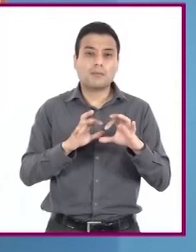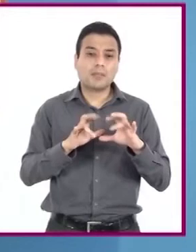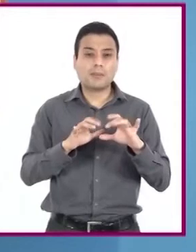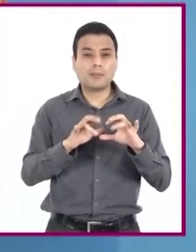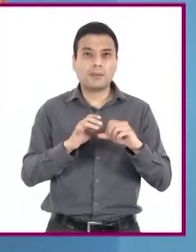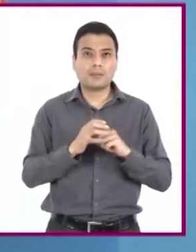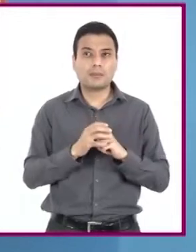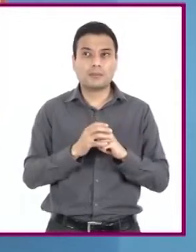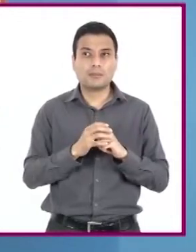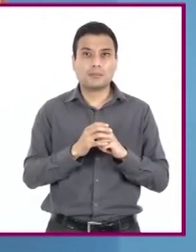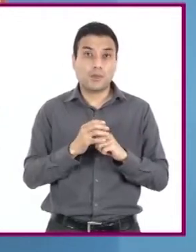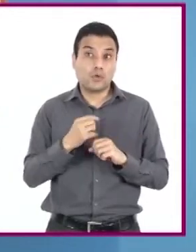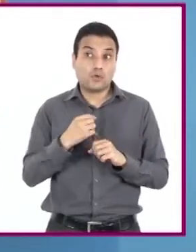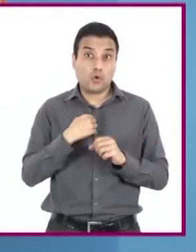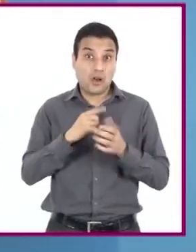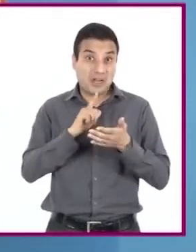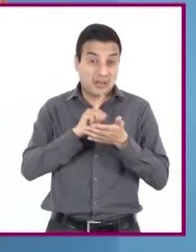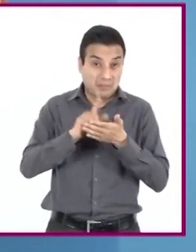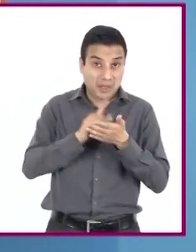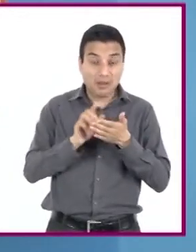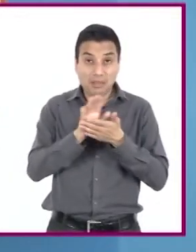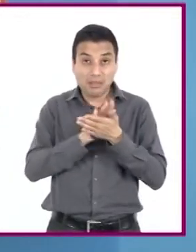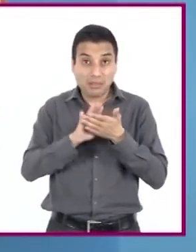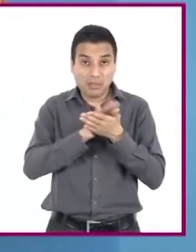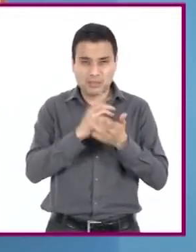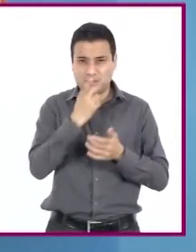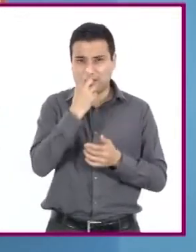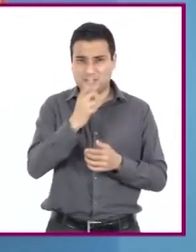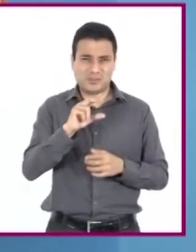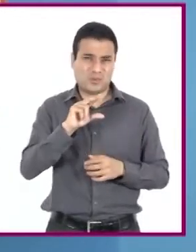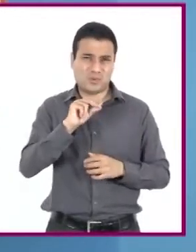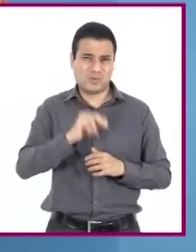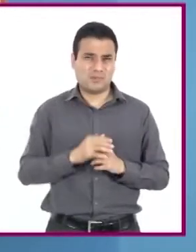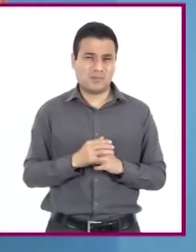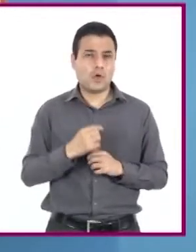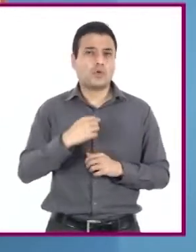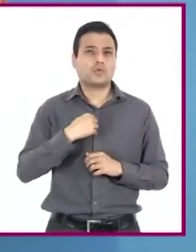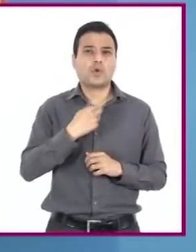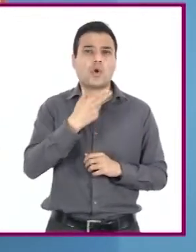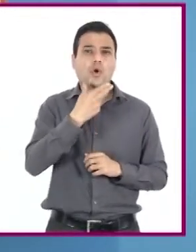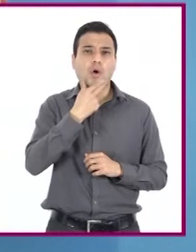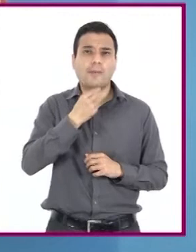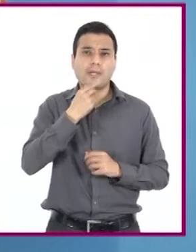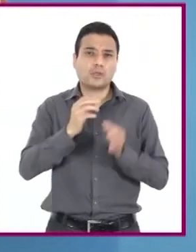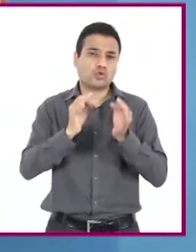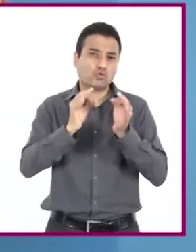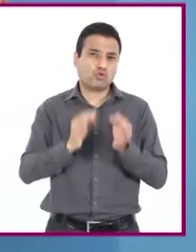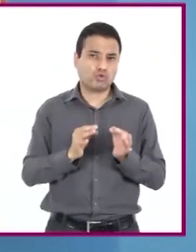al mundo exterior, al espacio público. Para ellos, el hogar es sinónimo de descanso y